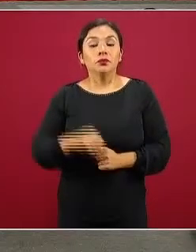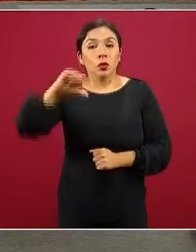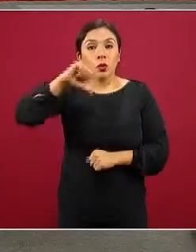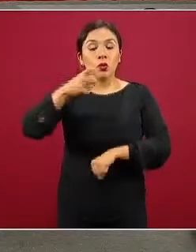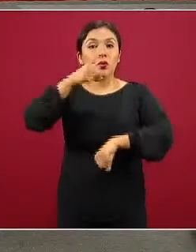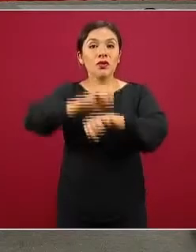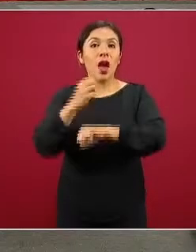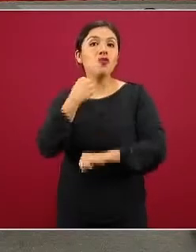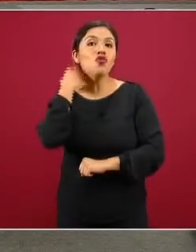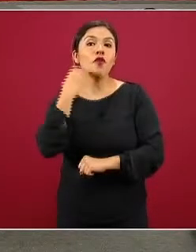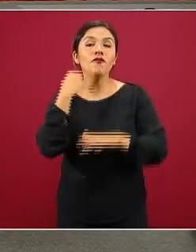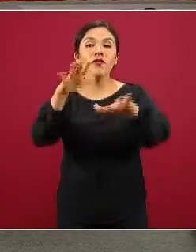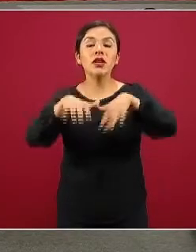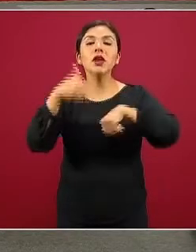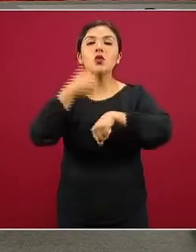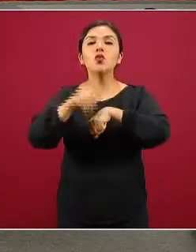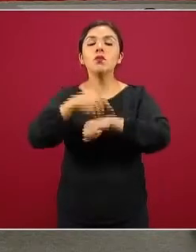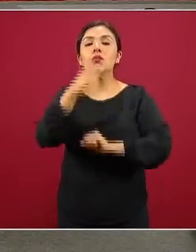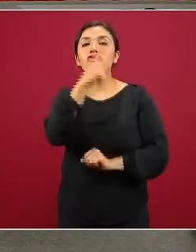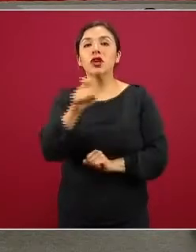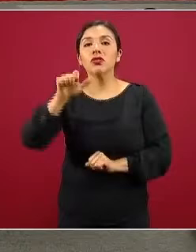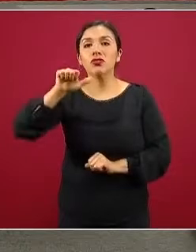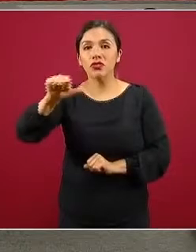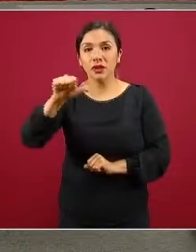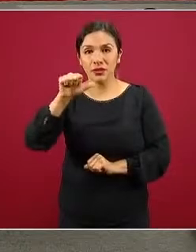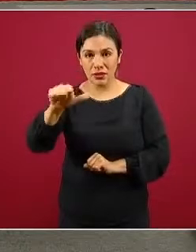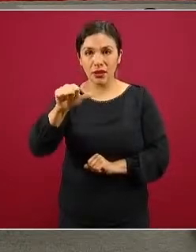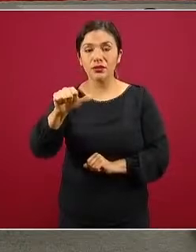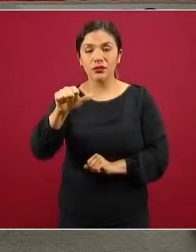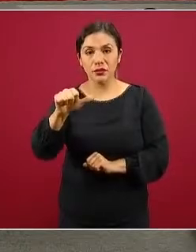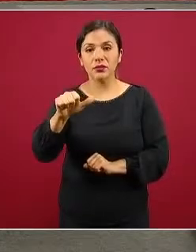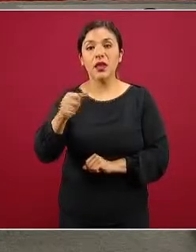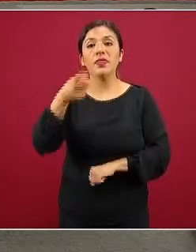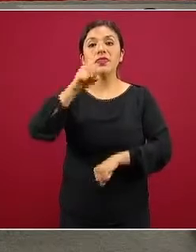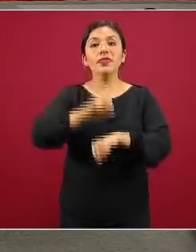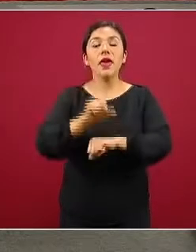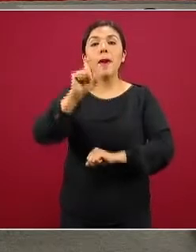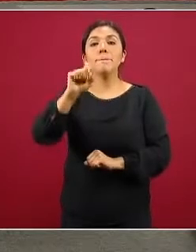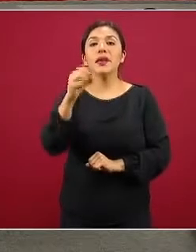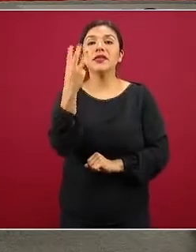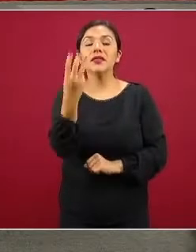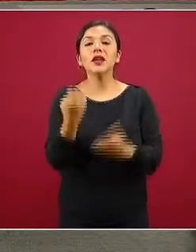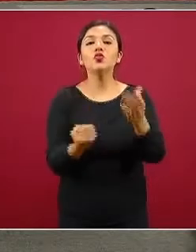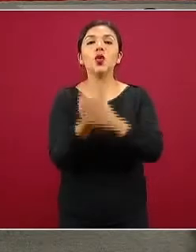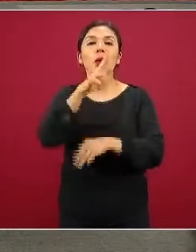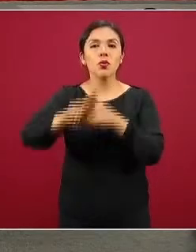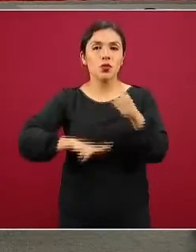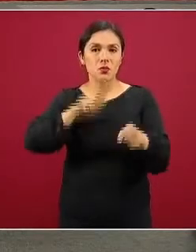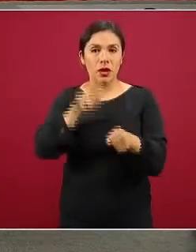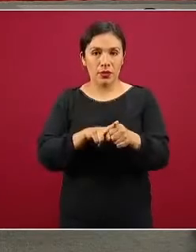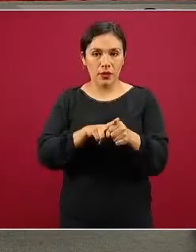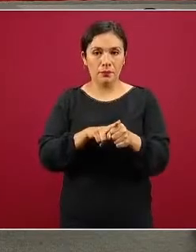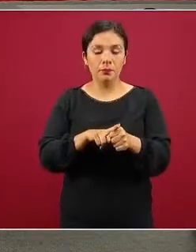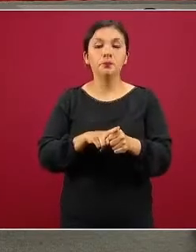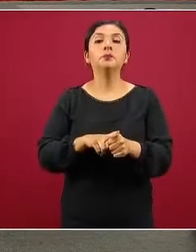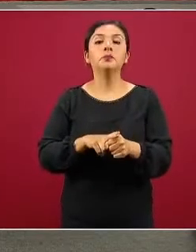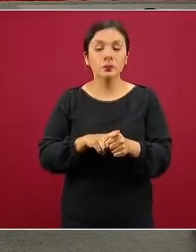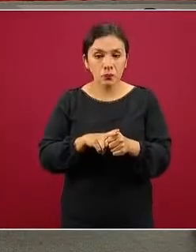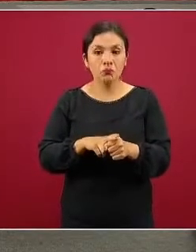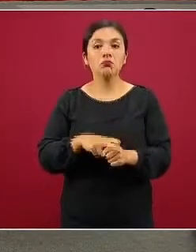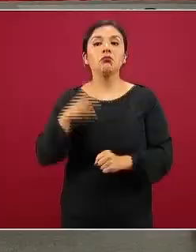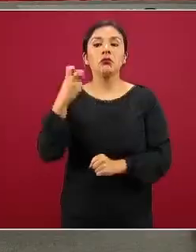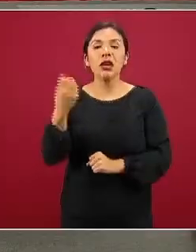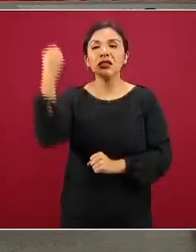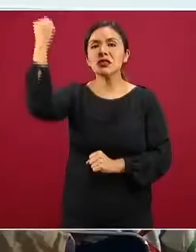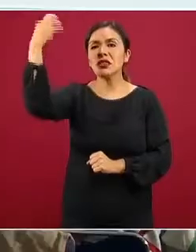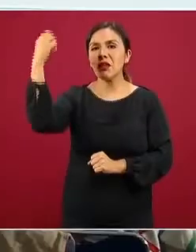conferencia vespertina número 116 del día número 23 de la nueva normalidad. Veamos nuestro semáforo